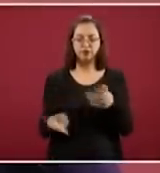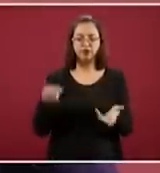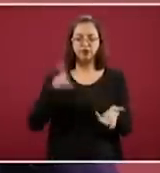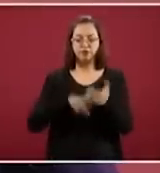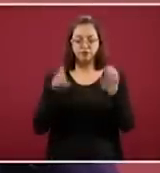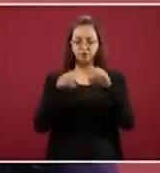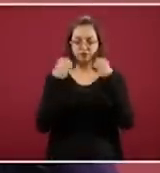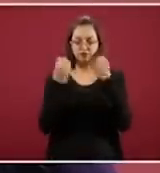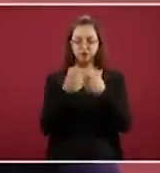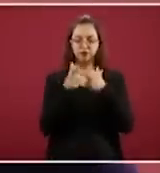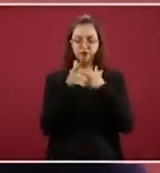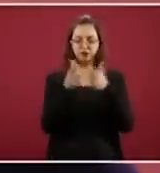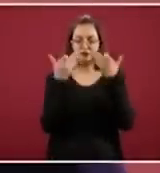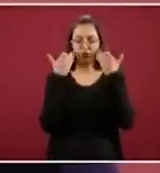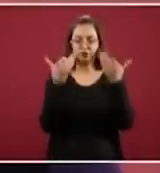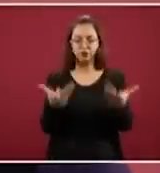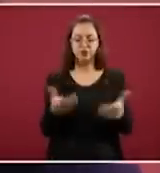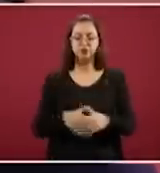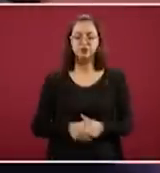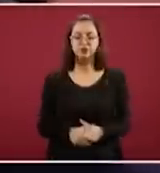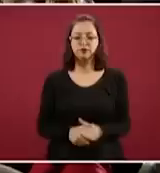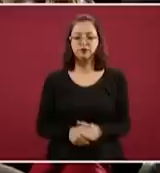organización.